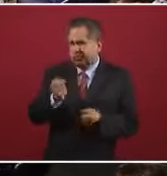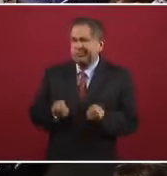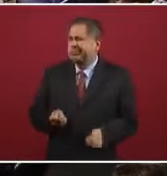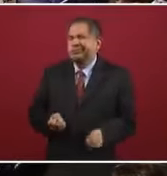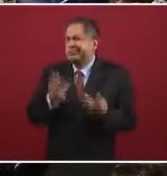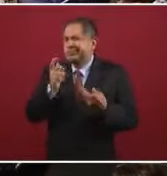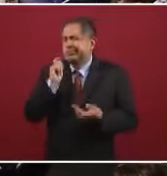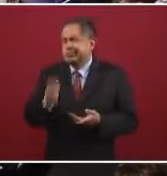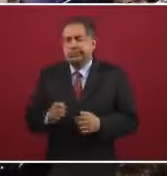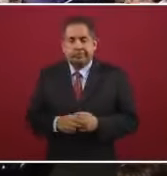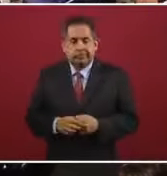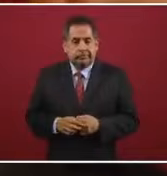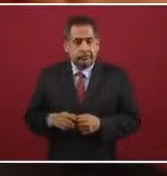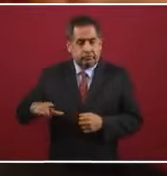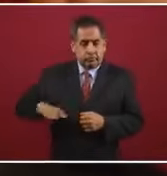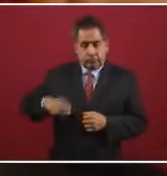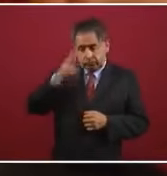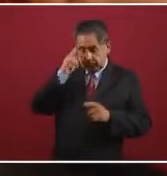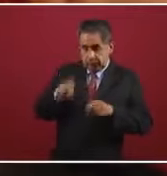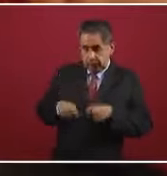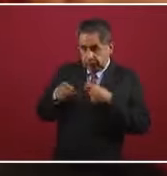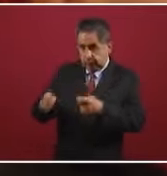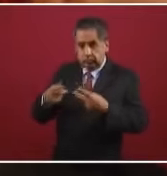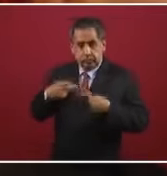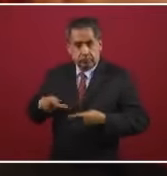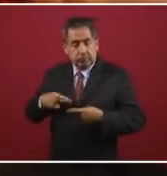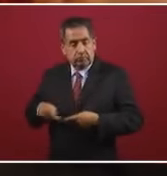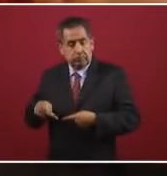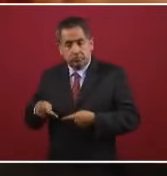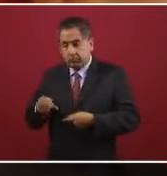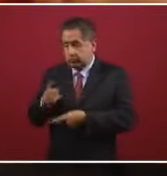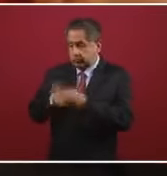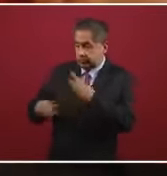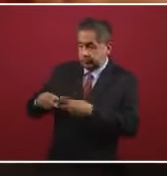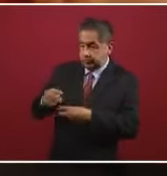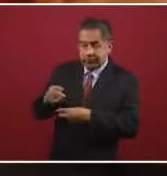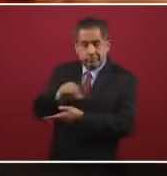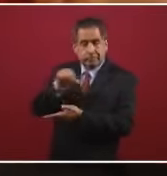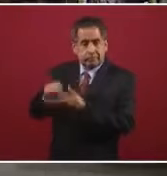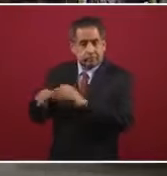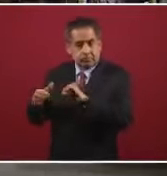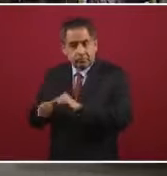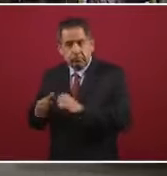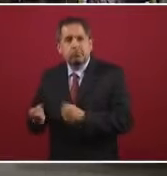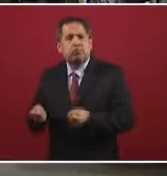que está ofreciendo el gobierno mexicano a los centroamericanos, ¿cuántos han aceptado?